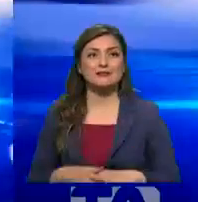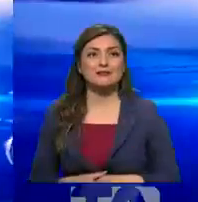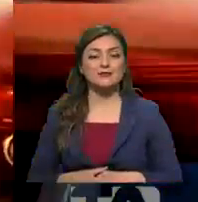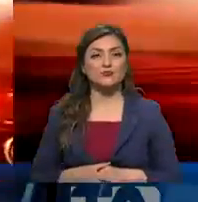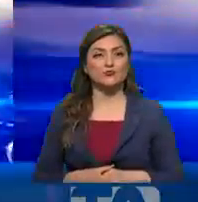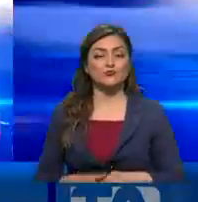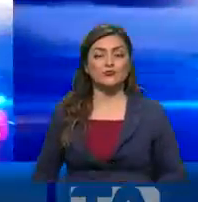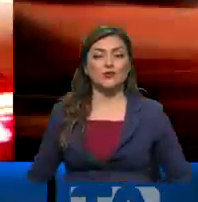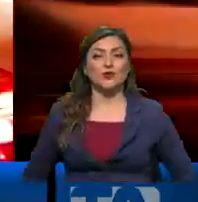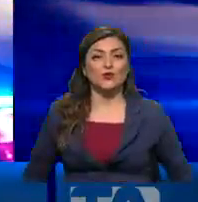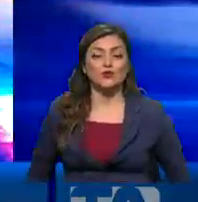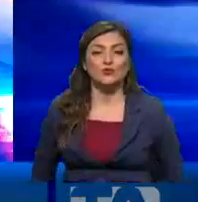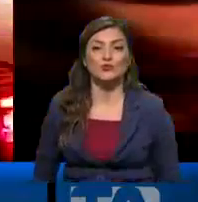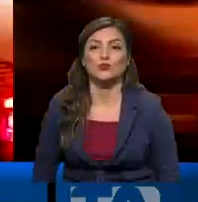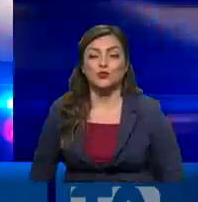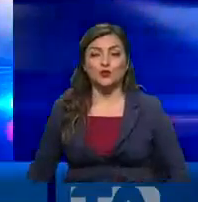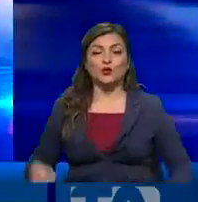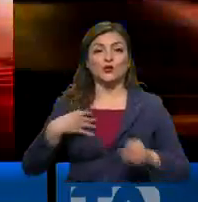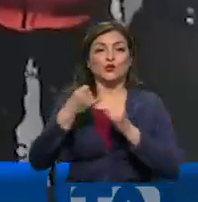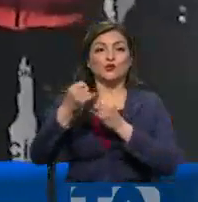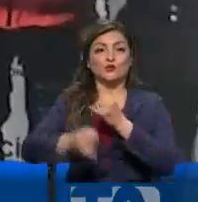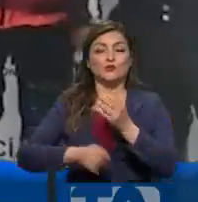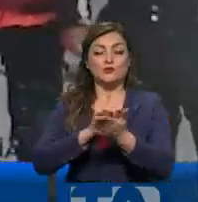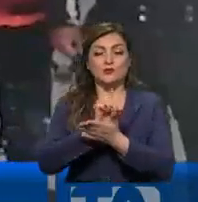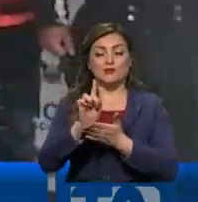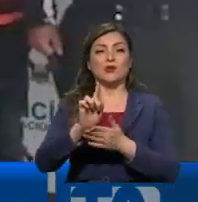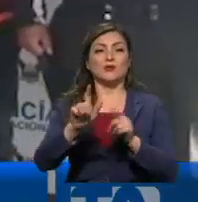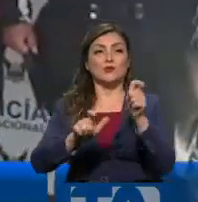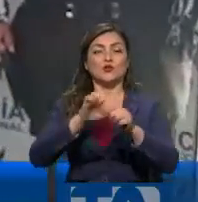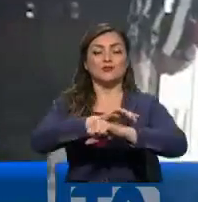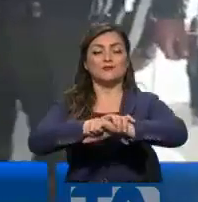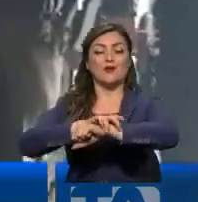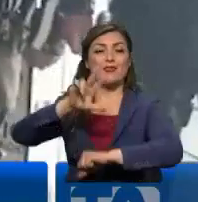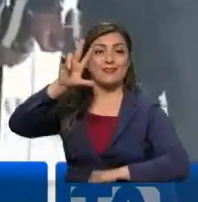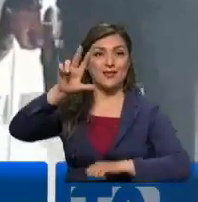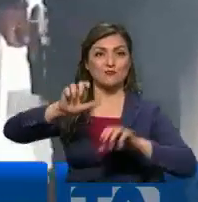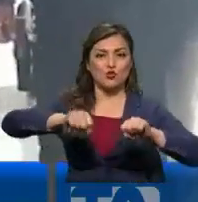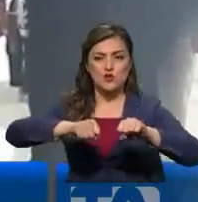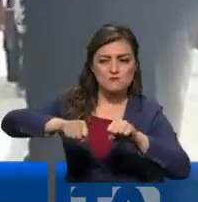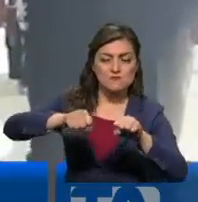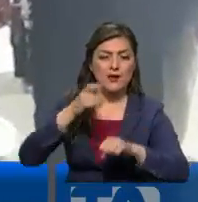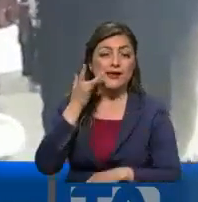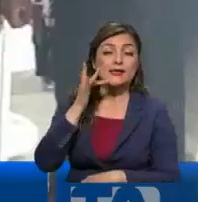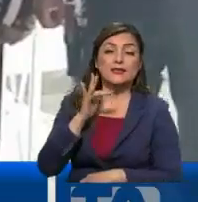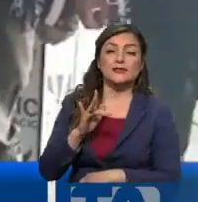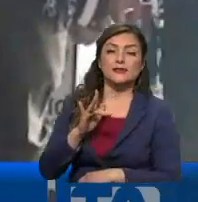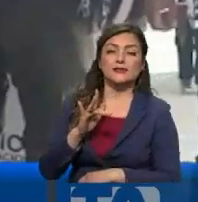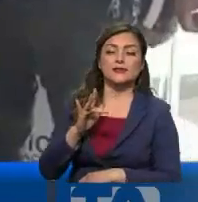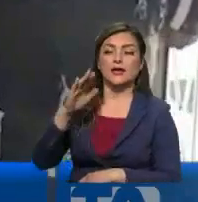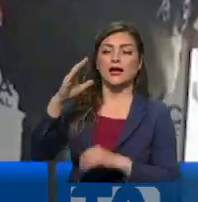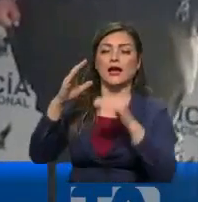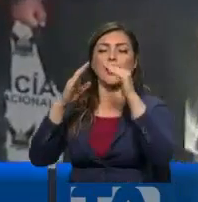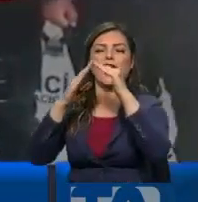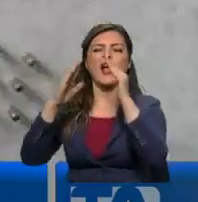Tres personas fueron detenidas este fin de semana cuando se movilizaban en motocicletas con actitud sospechosa en el sector de Las Casas,